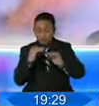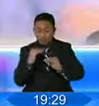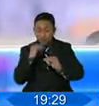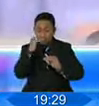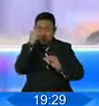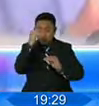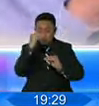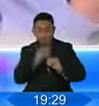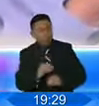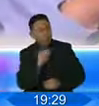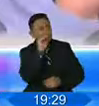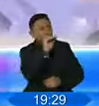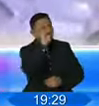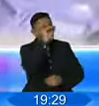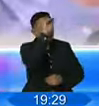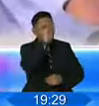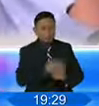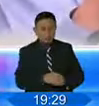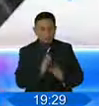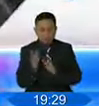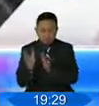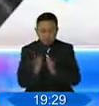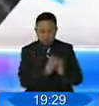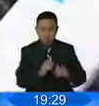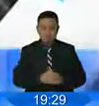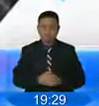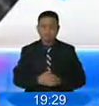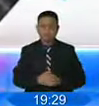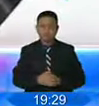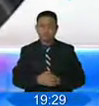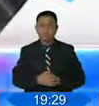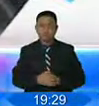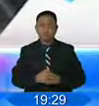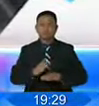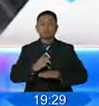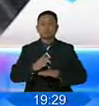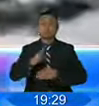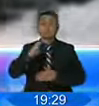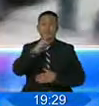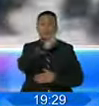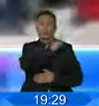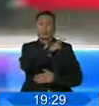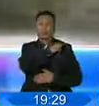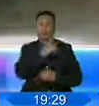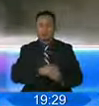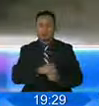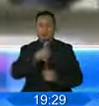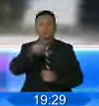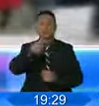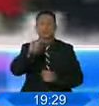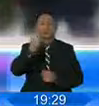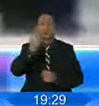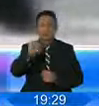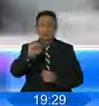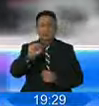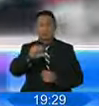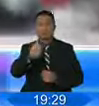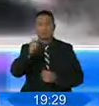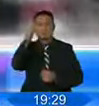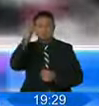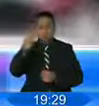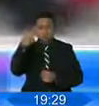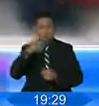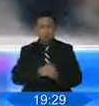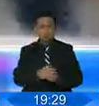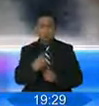orgánica, jerárquicamente, tiene que informarse al superior. El general Luis Lalama se refirió a otro video difundido en las redes, donde se observa